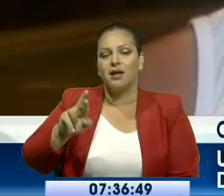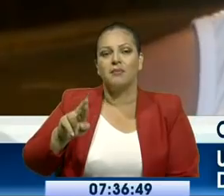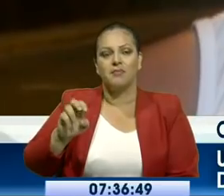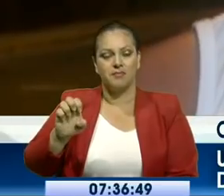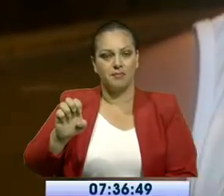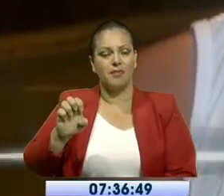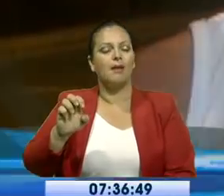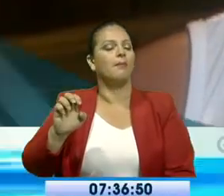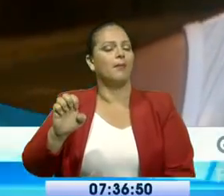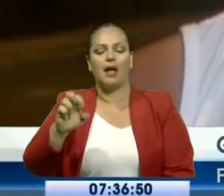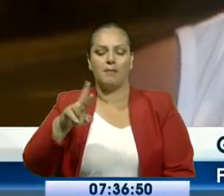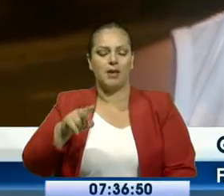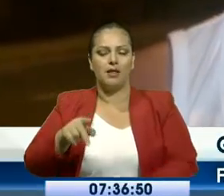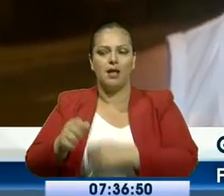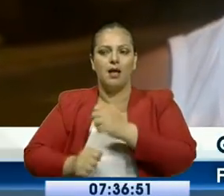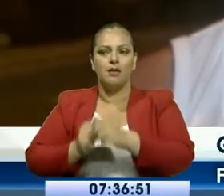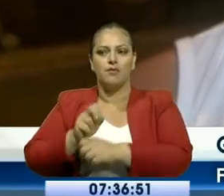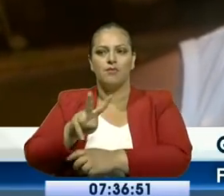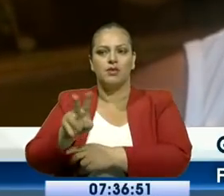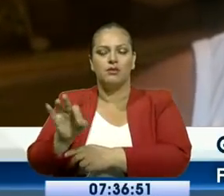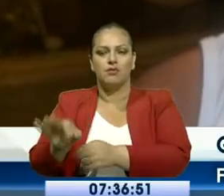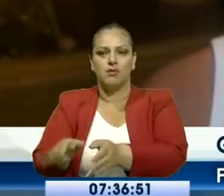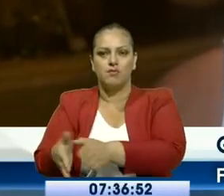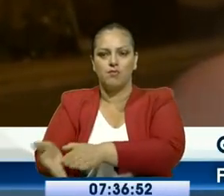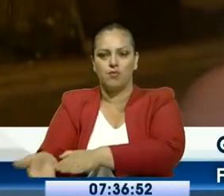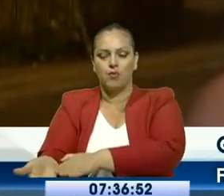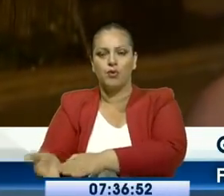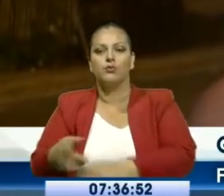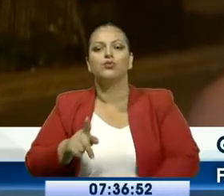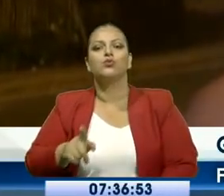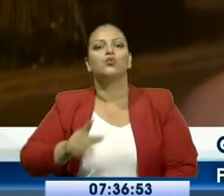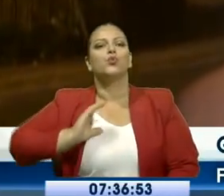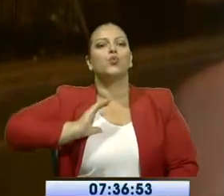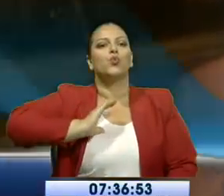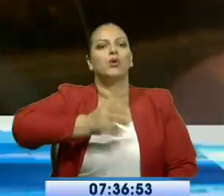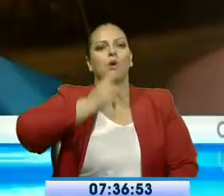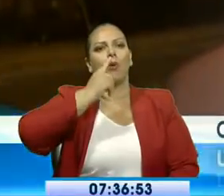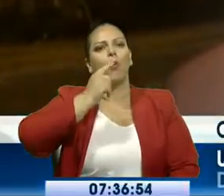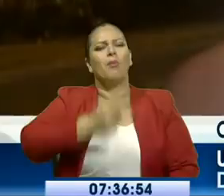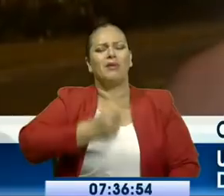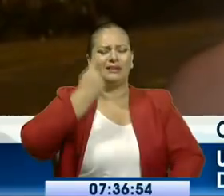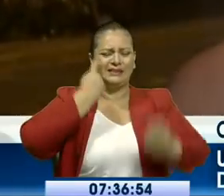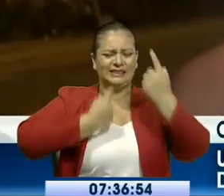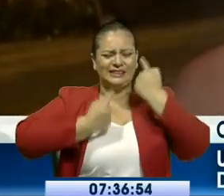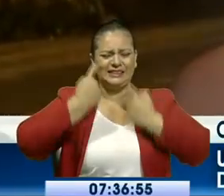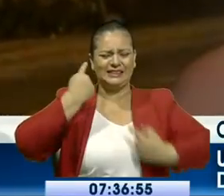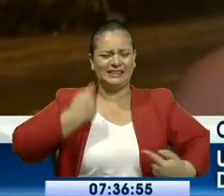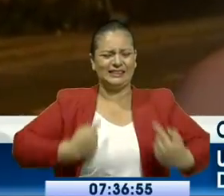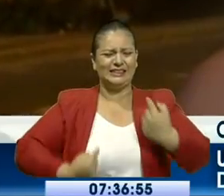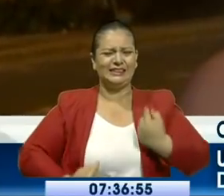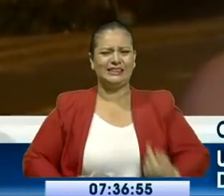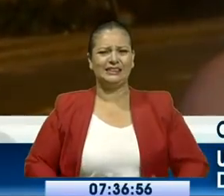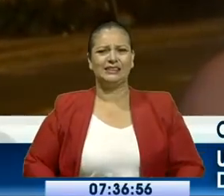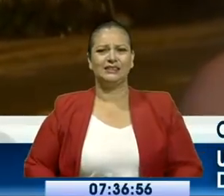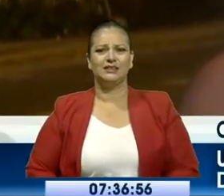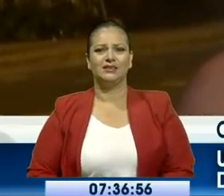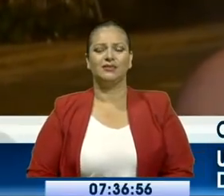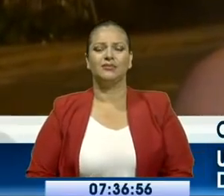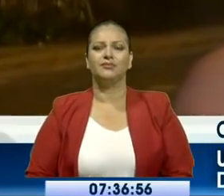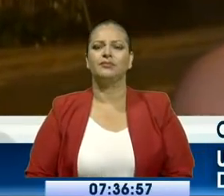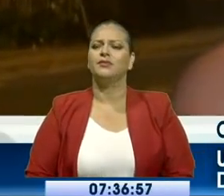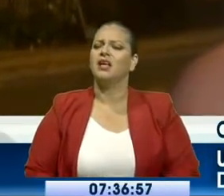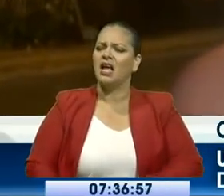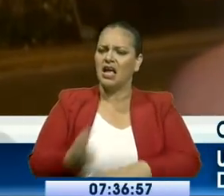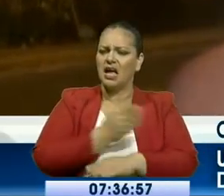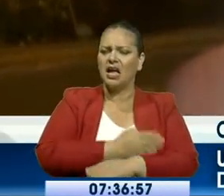jugar aquí en Ucón. Ahí nos regresamos y ahí se ha topado con él, con el finado. Y ahí han